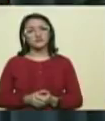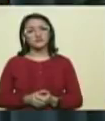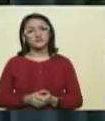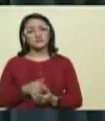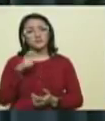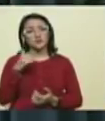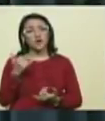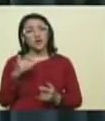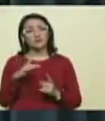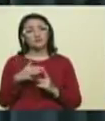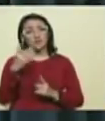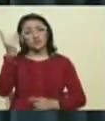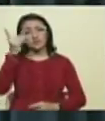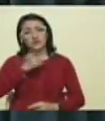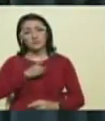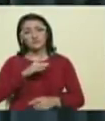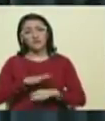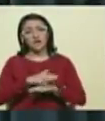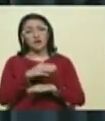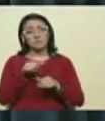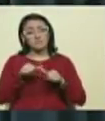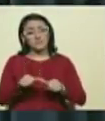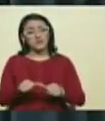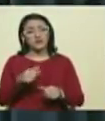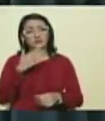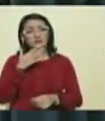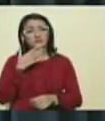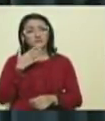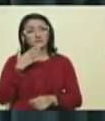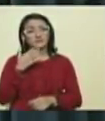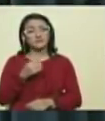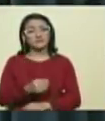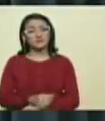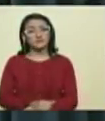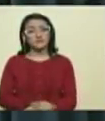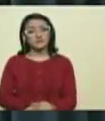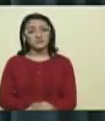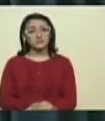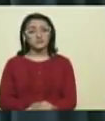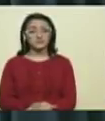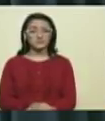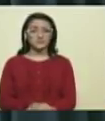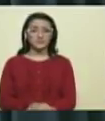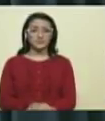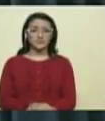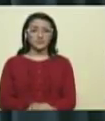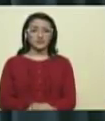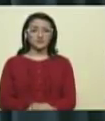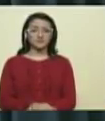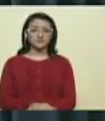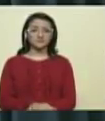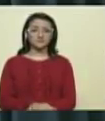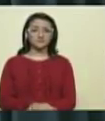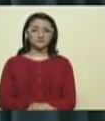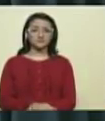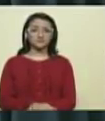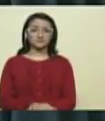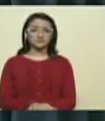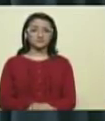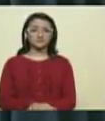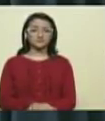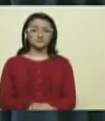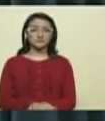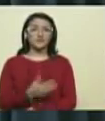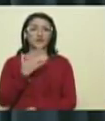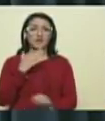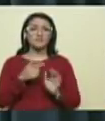tienen situaciones de discapacidad permanente. Y con un ejemplo que enaltece a todas y a todos,